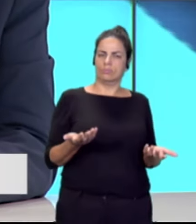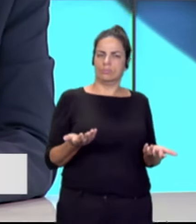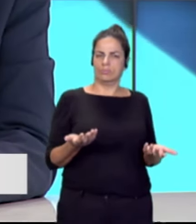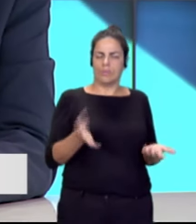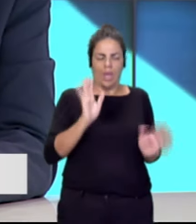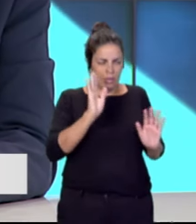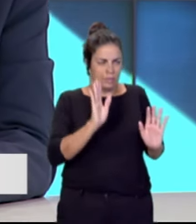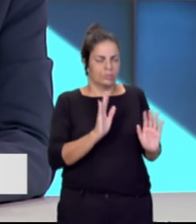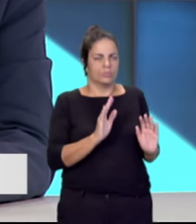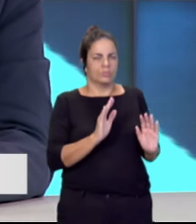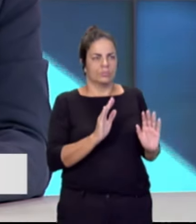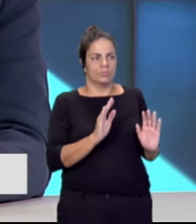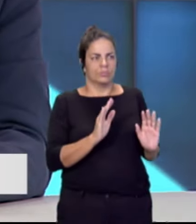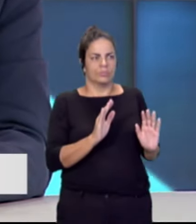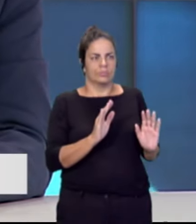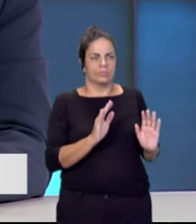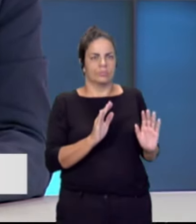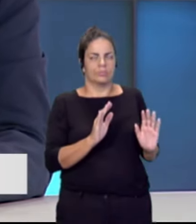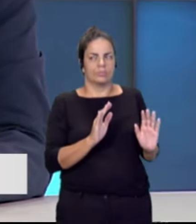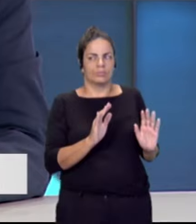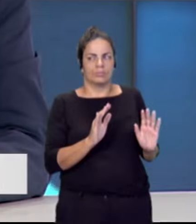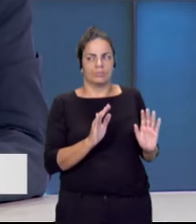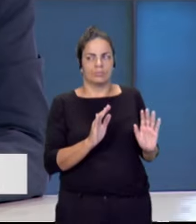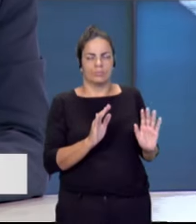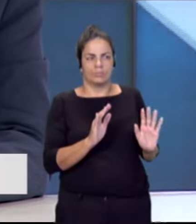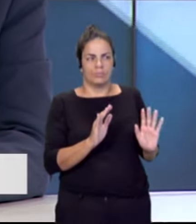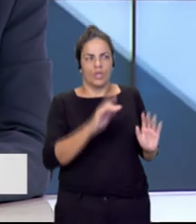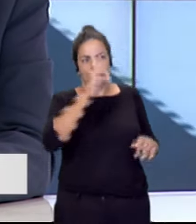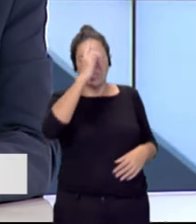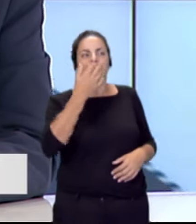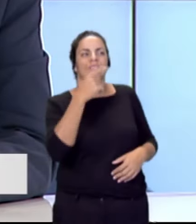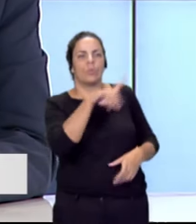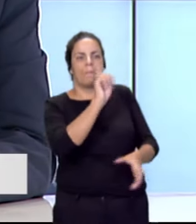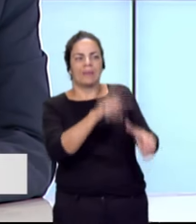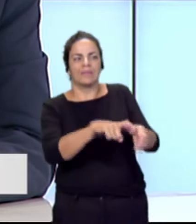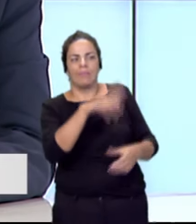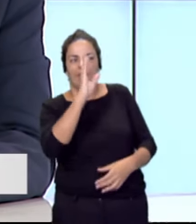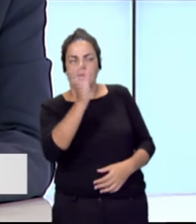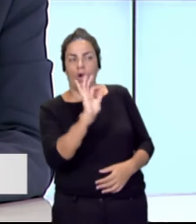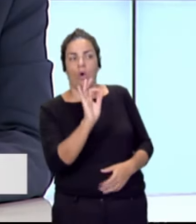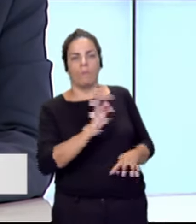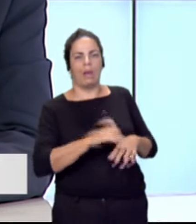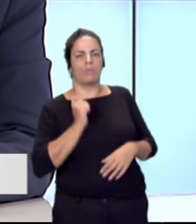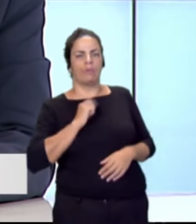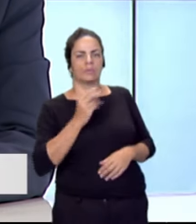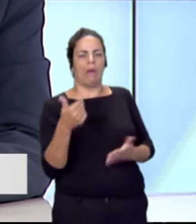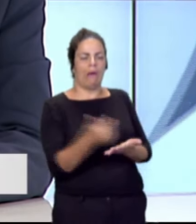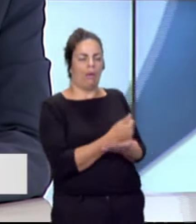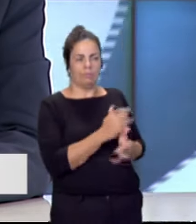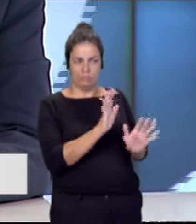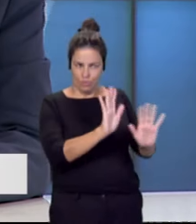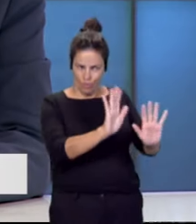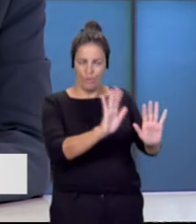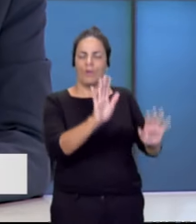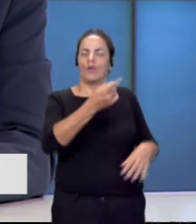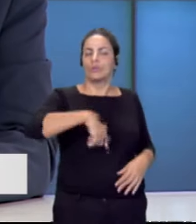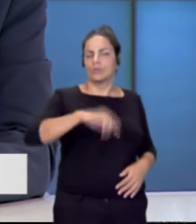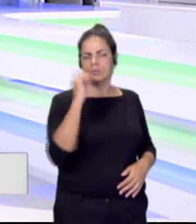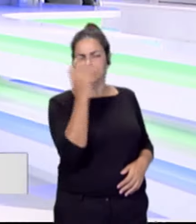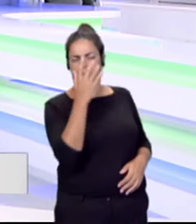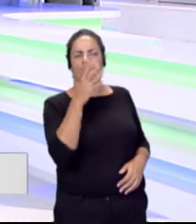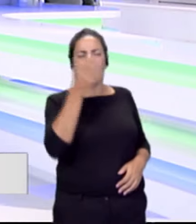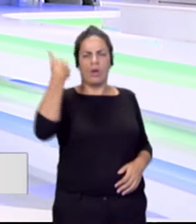su participación directa o lucro personal. Bueno estaría. Estamos poniendo en cuestión que usted era presidente de un gobierno de Canarias donde